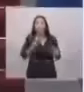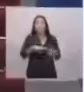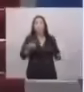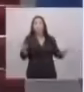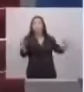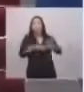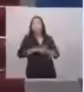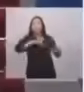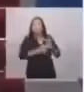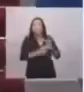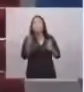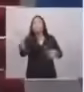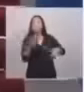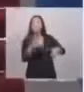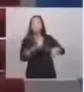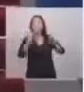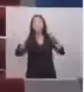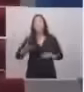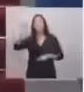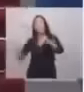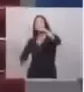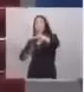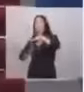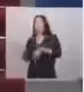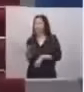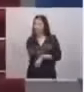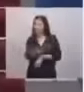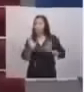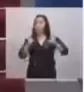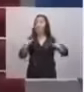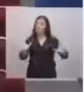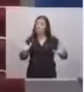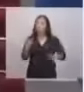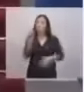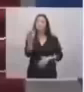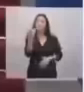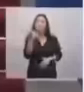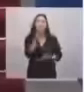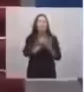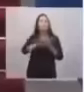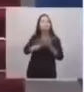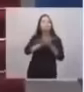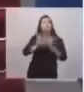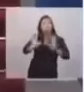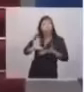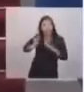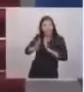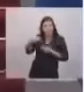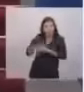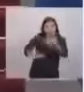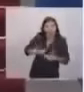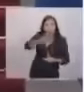un cambio todo lo contrario gradualismo Todo lo contrario a lo que ya veníamos probando sincerar los precios